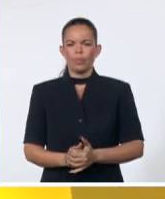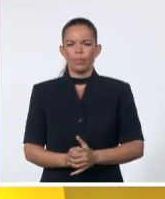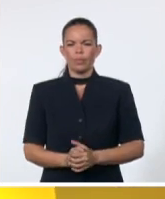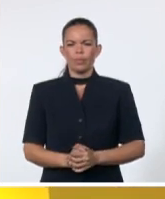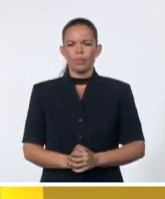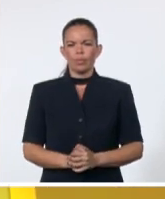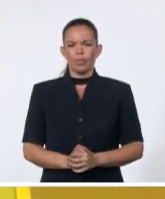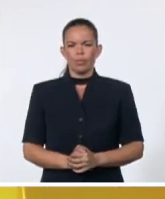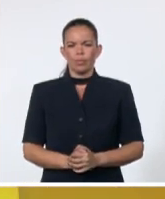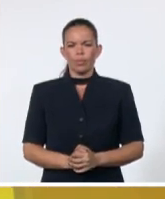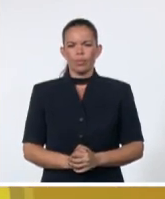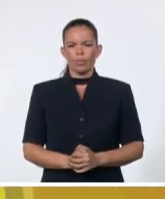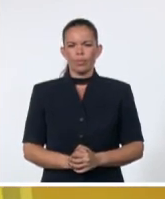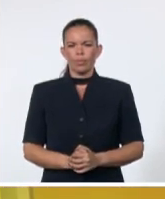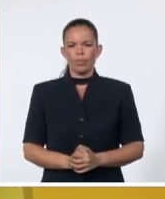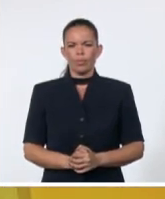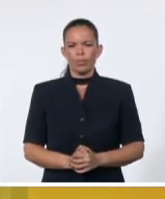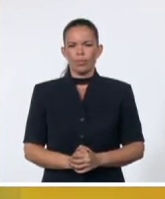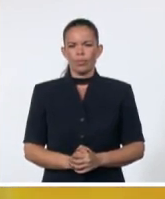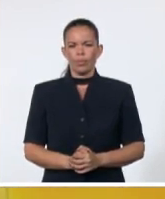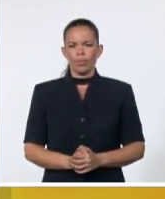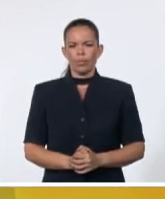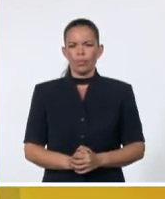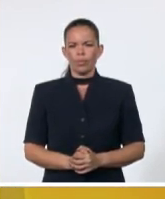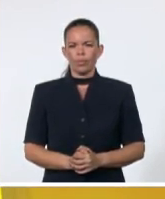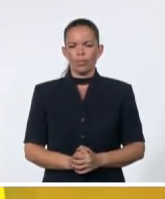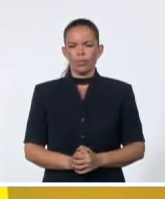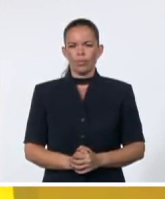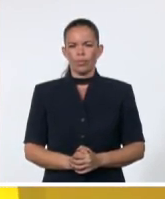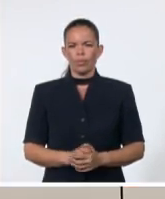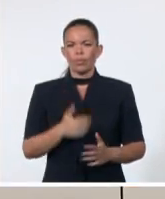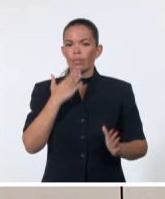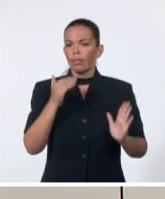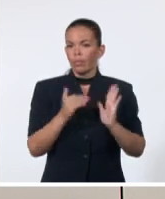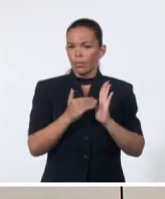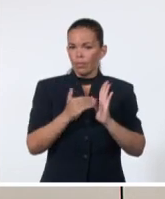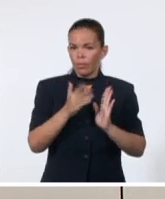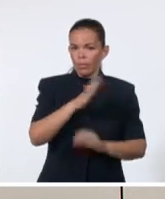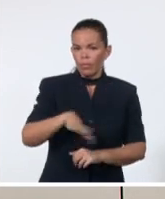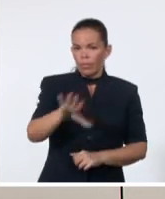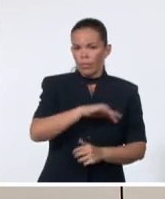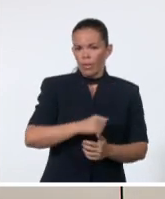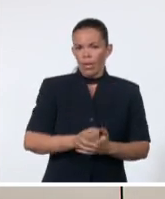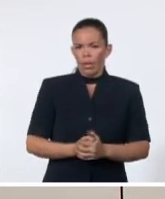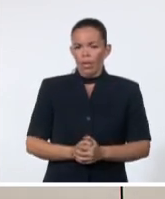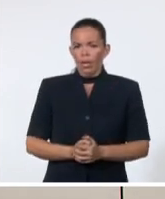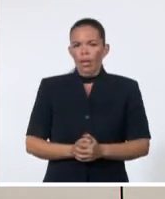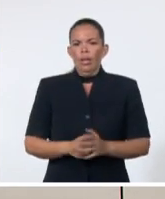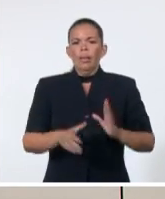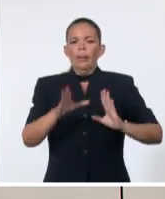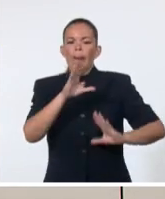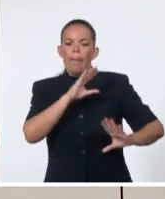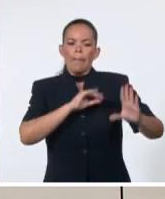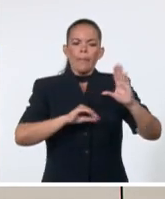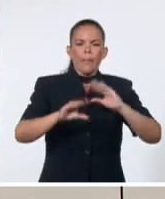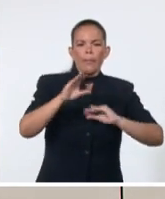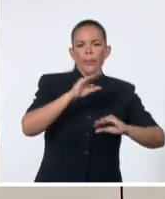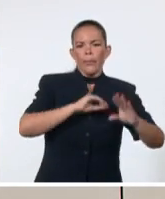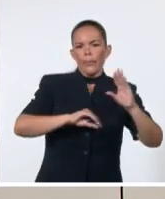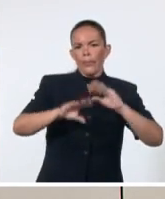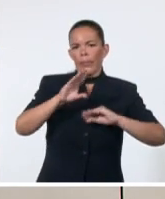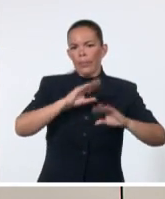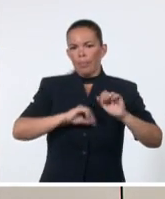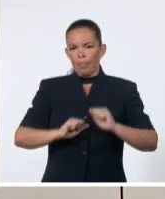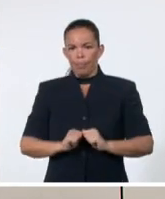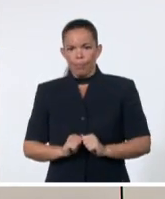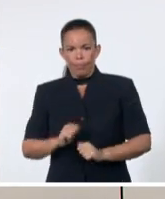bienvenido. Saludos, buenas tardes para ti, Abdiel, Diana, amigos televidentes. Los diálogos entre el gobierno venezolano y la